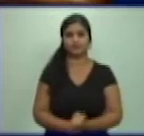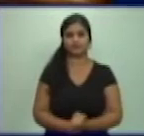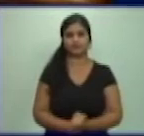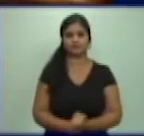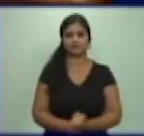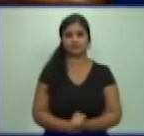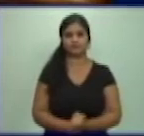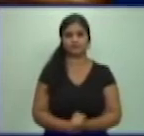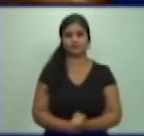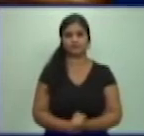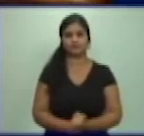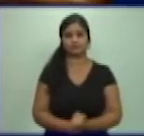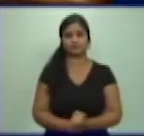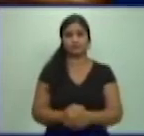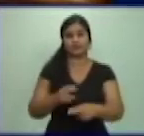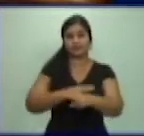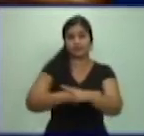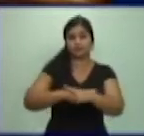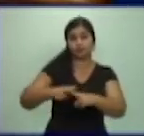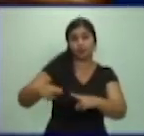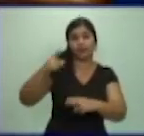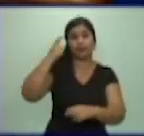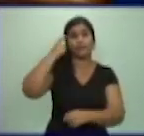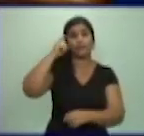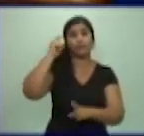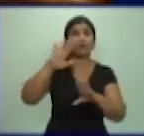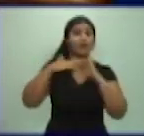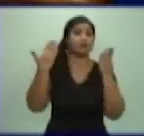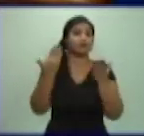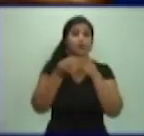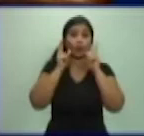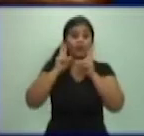se hubiera perdido la memoria cabal del pasado,